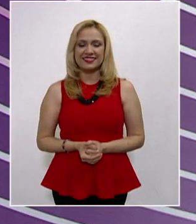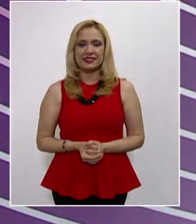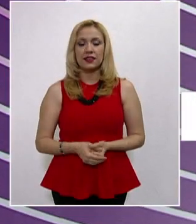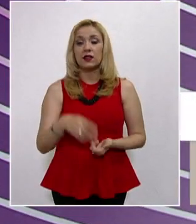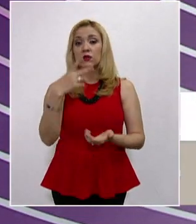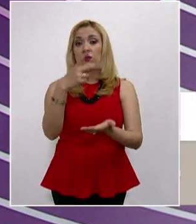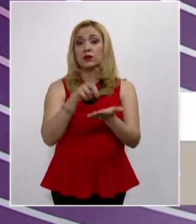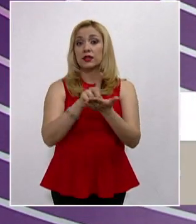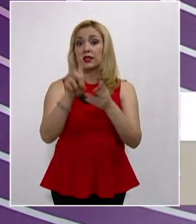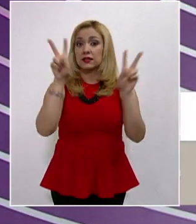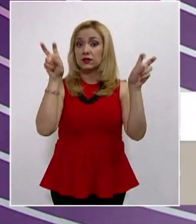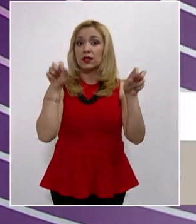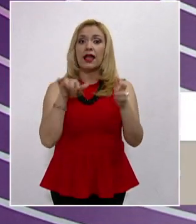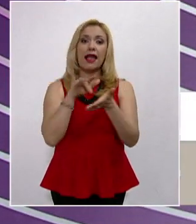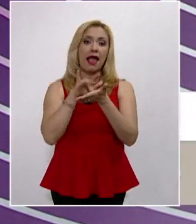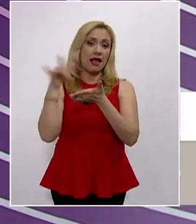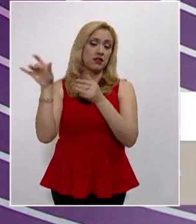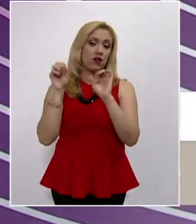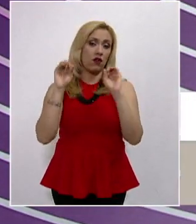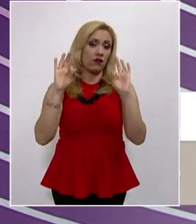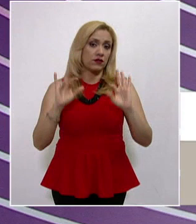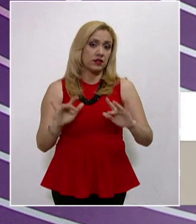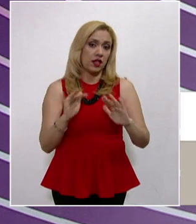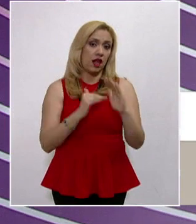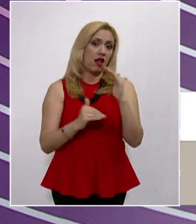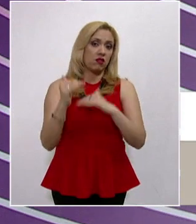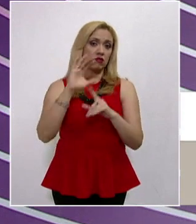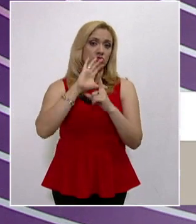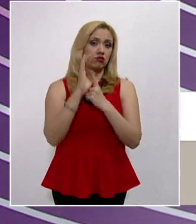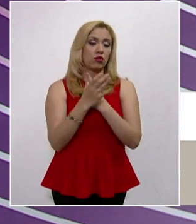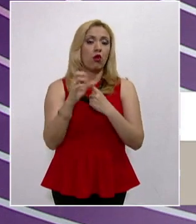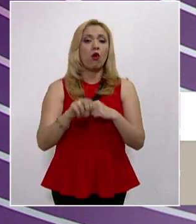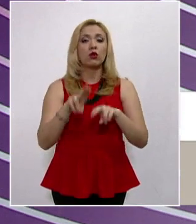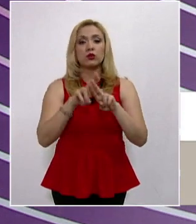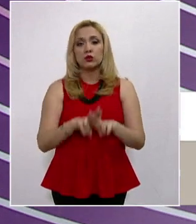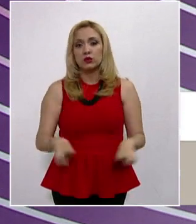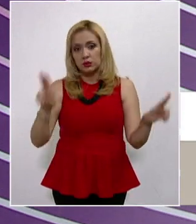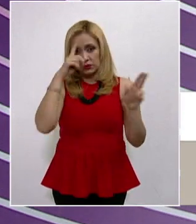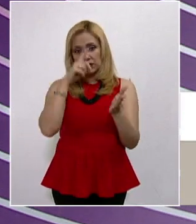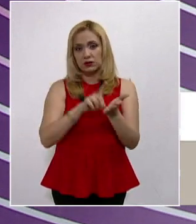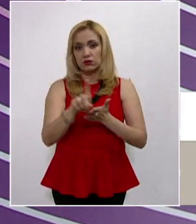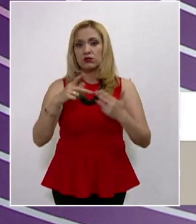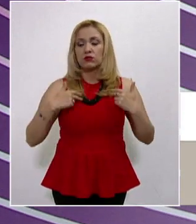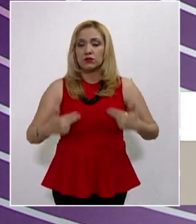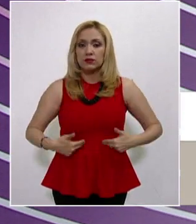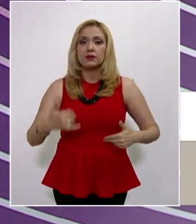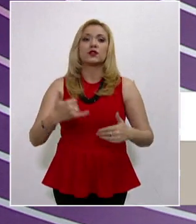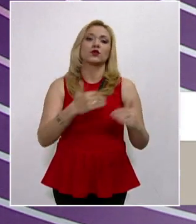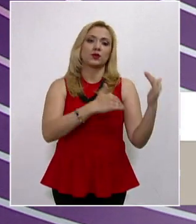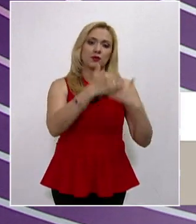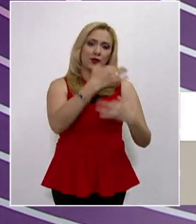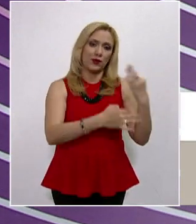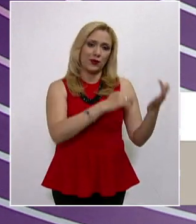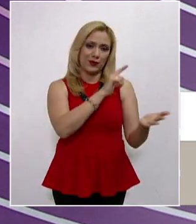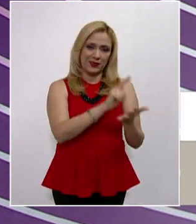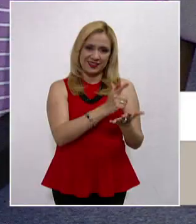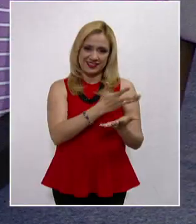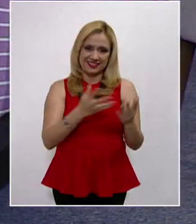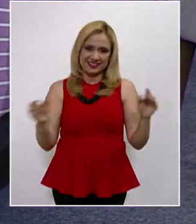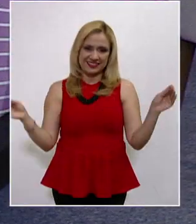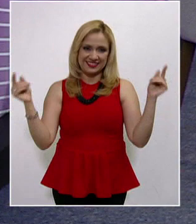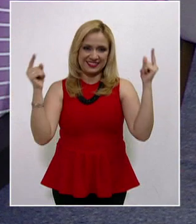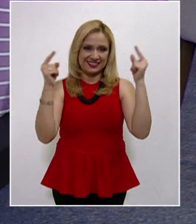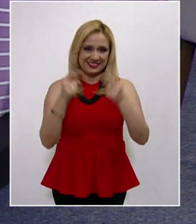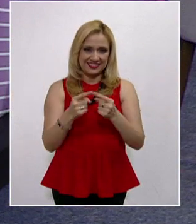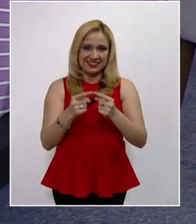Tus Derechos llega a ti gracias a la Oficina en México del Alto Comisionado de las Naciones Unidas para los Derechos Humanos y a la Suprema Corte. El